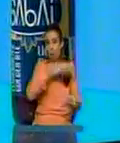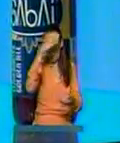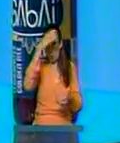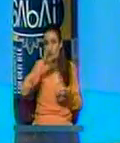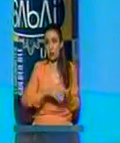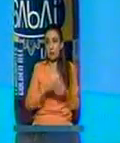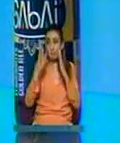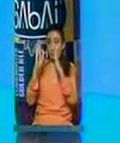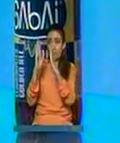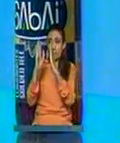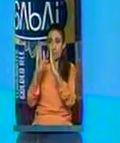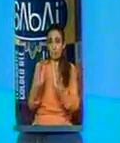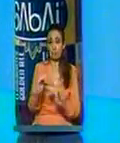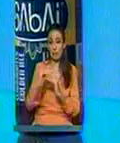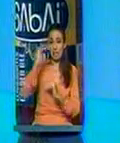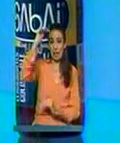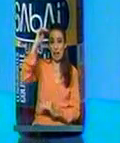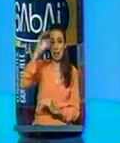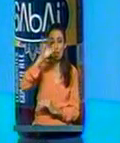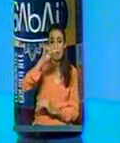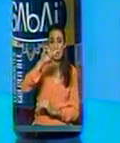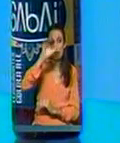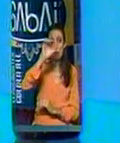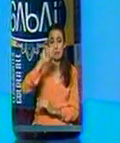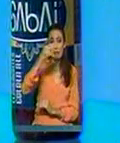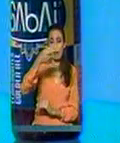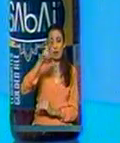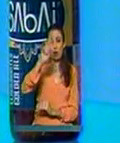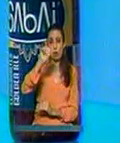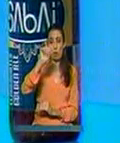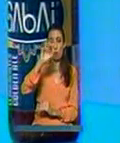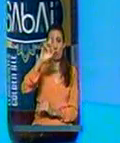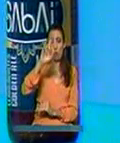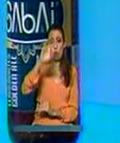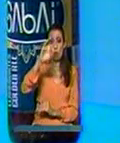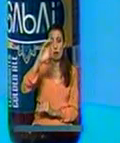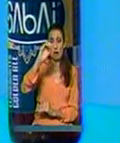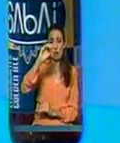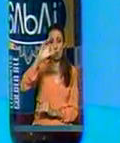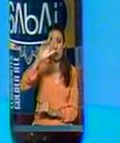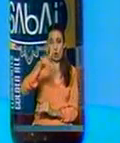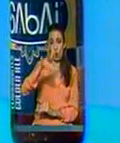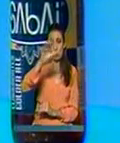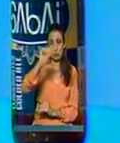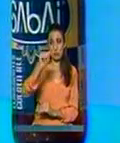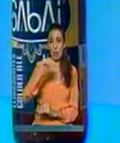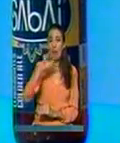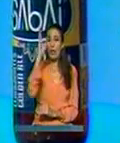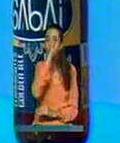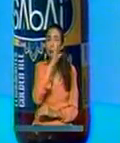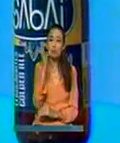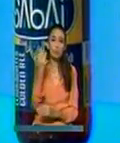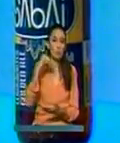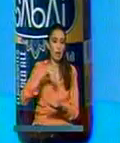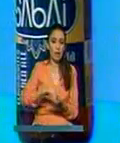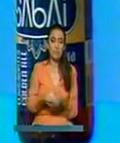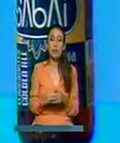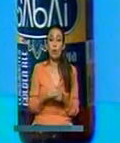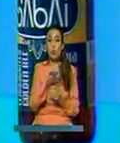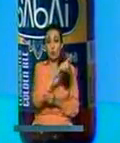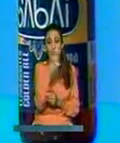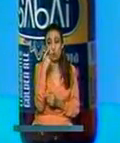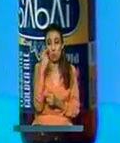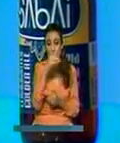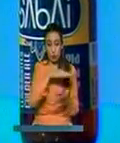Mora Ale. Es una cerveza que hicimos de quinto aniversario. Es una cerveza única, numerada. Nuestra propuesta en esta cerveza es que nunca más se va a repetir. Si tú te pones a ver el